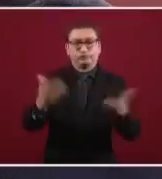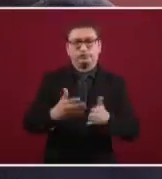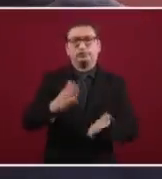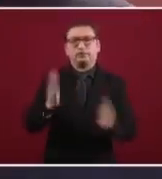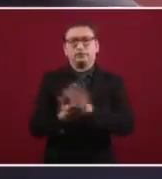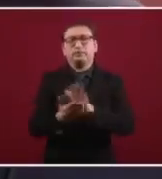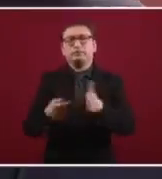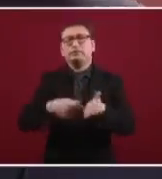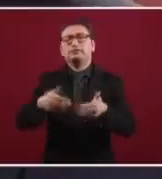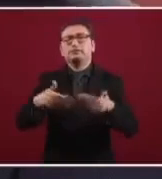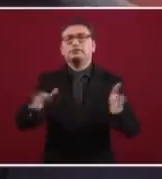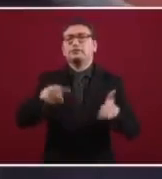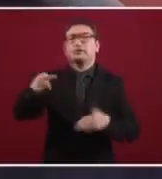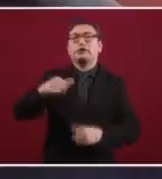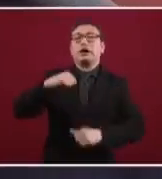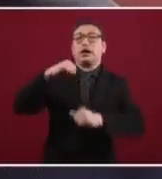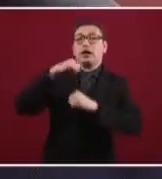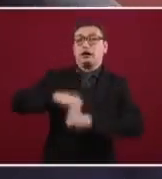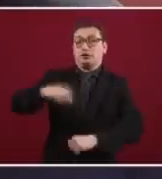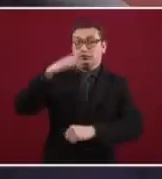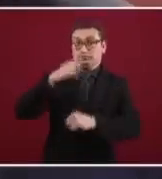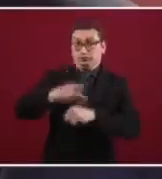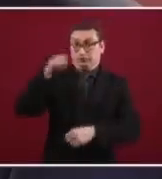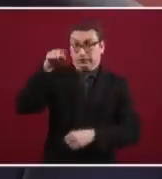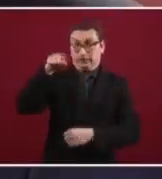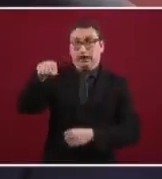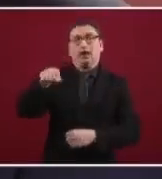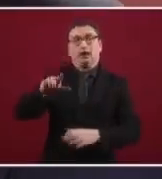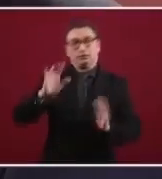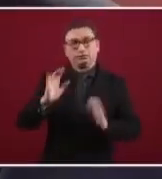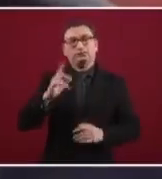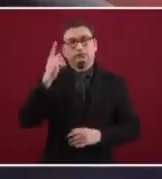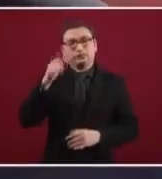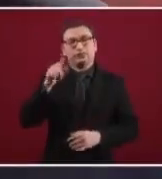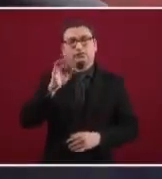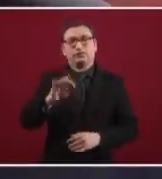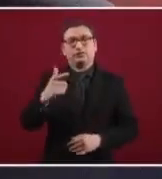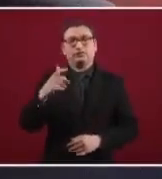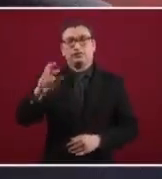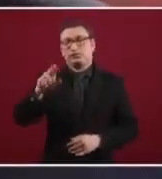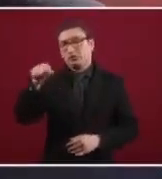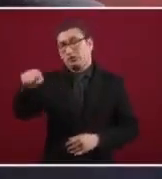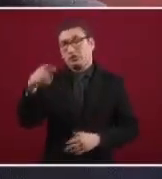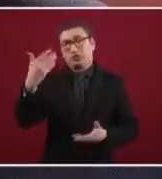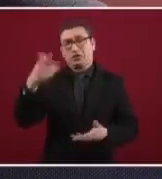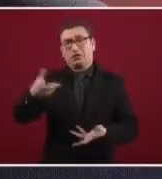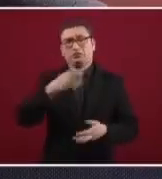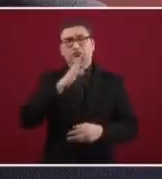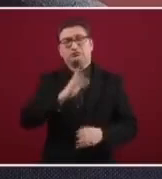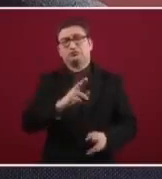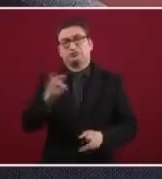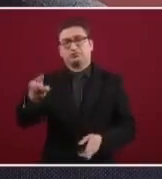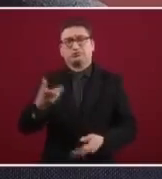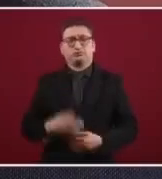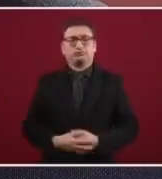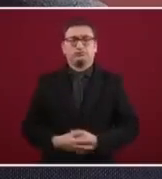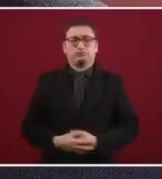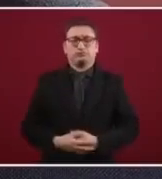expedientes y que la autoridad competente, en este caso la Fiscalía, resuelva.